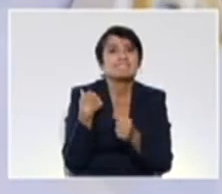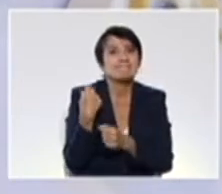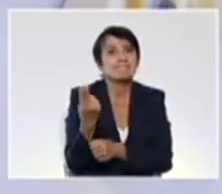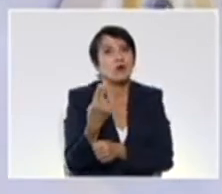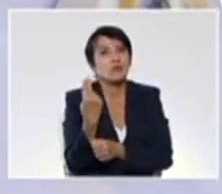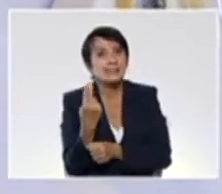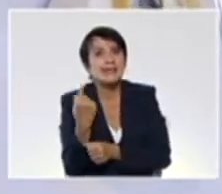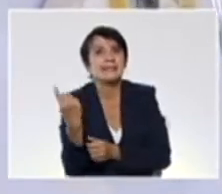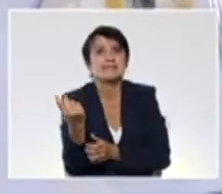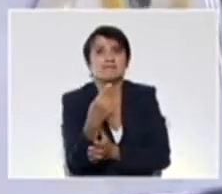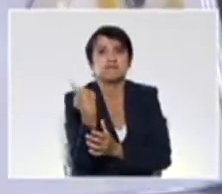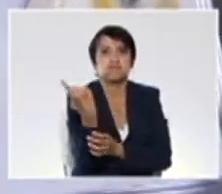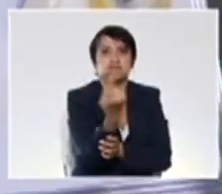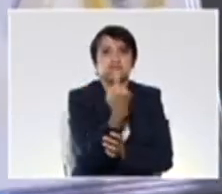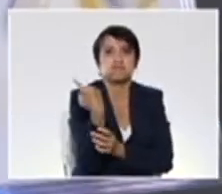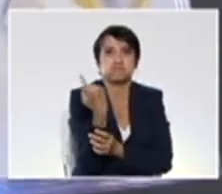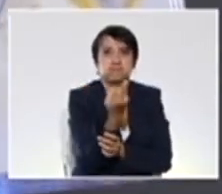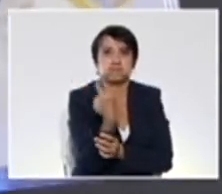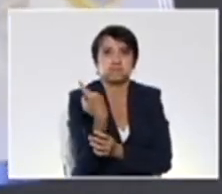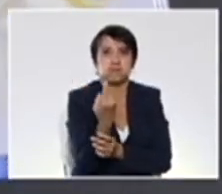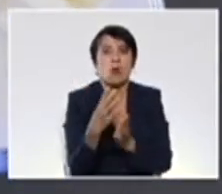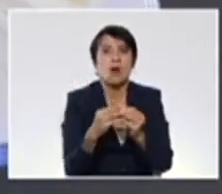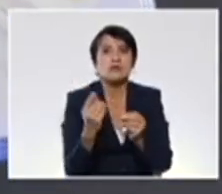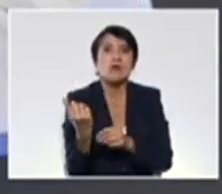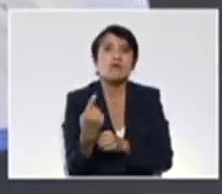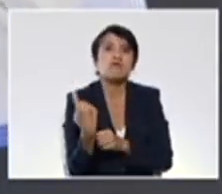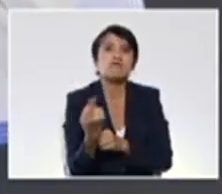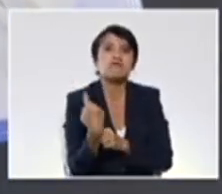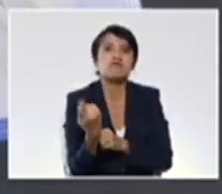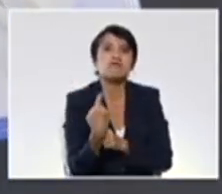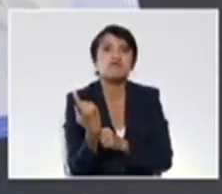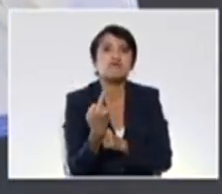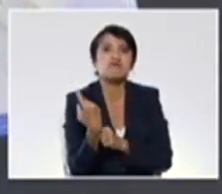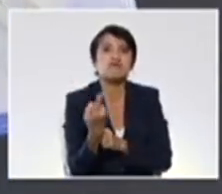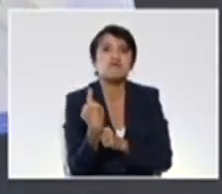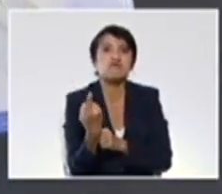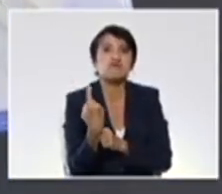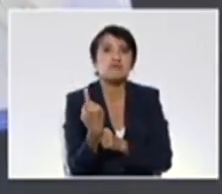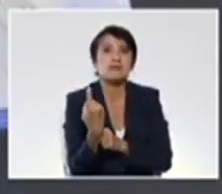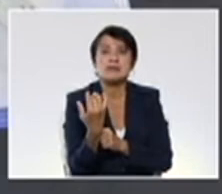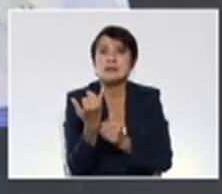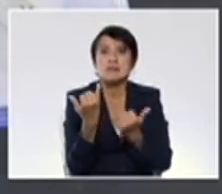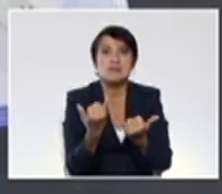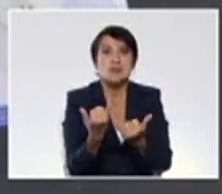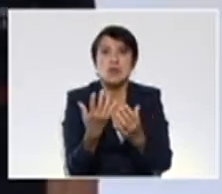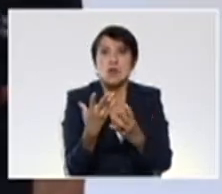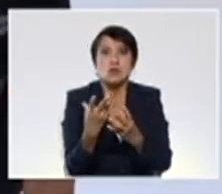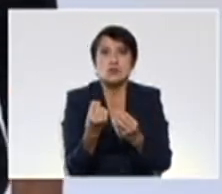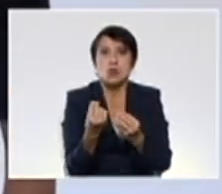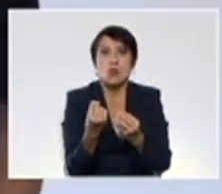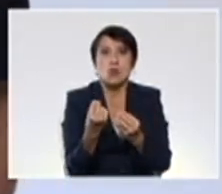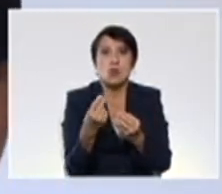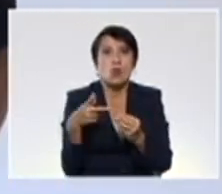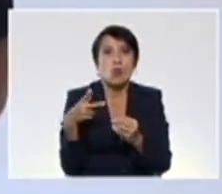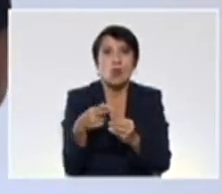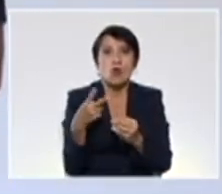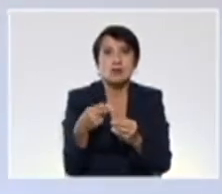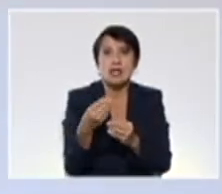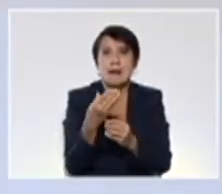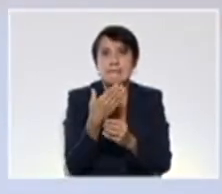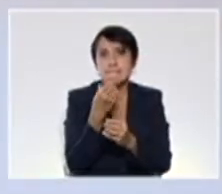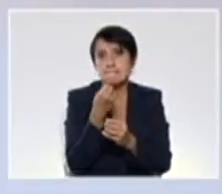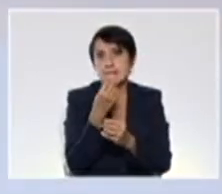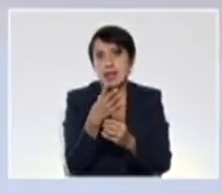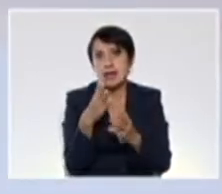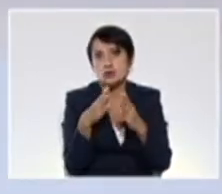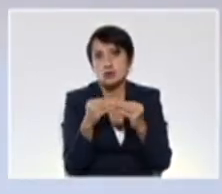licuadora y ella, cuando yo la estoy utilizando, ya no me está cortando bien. Si quieres, vamos